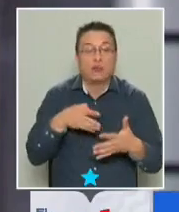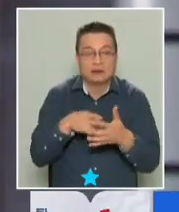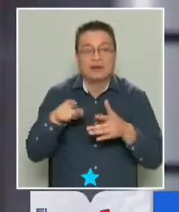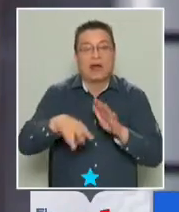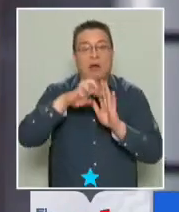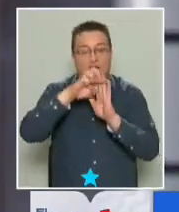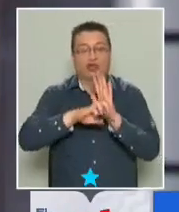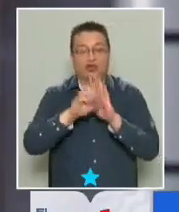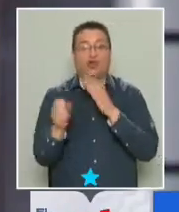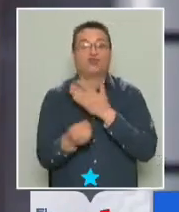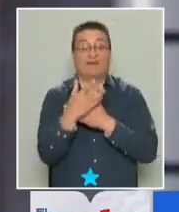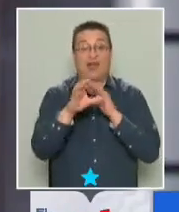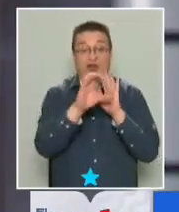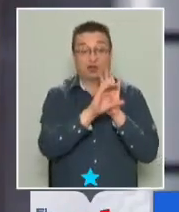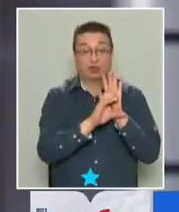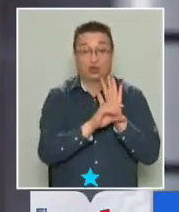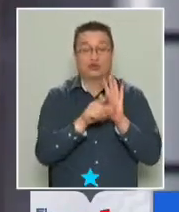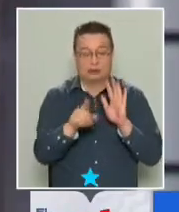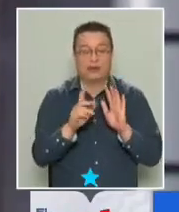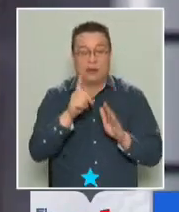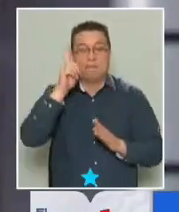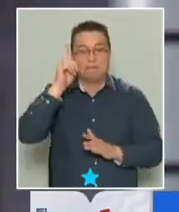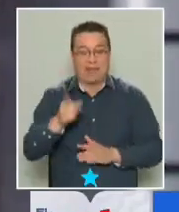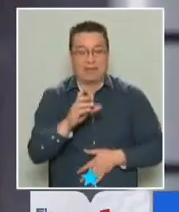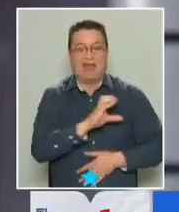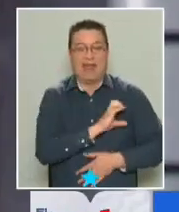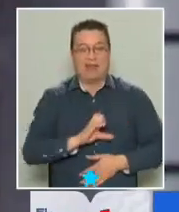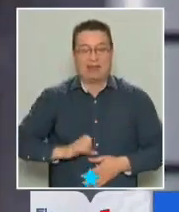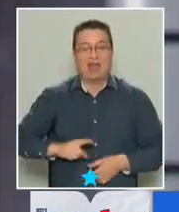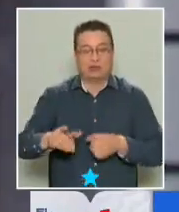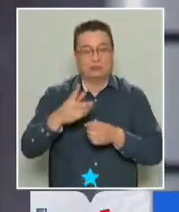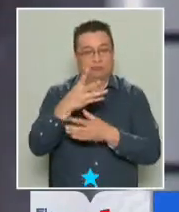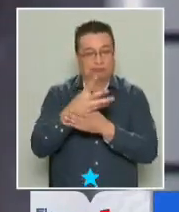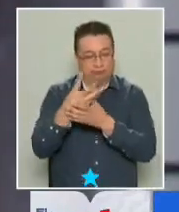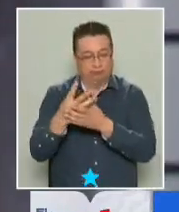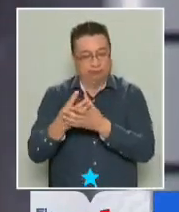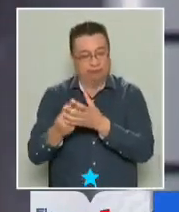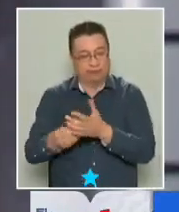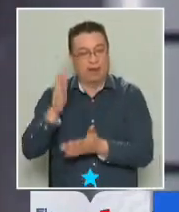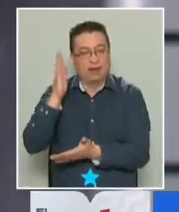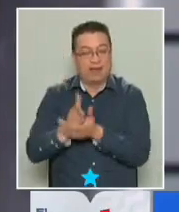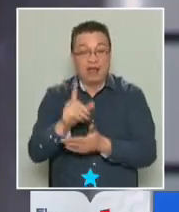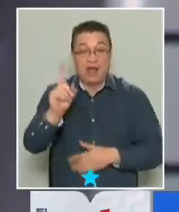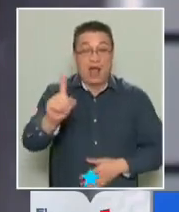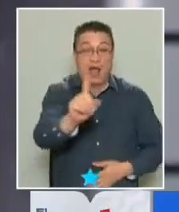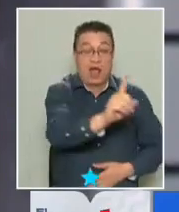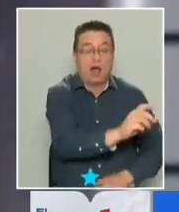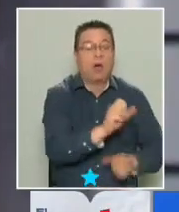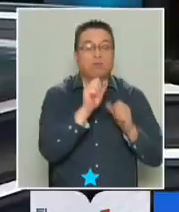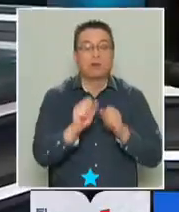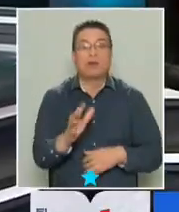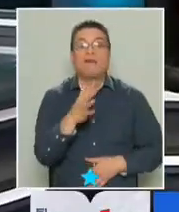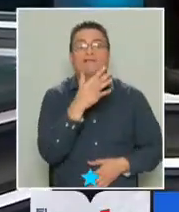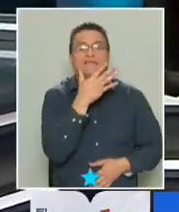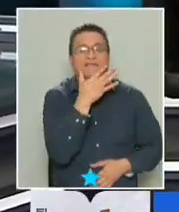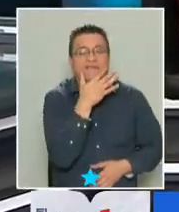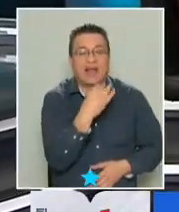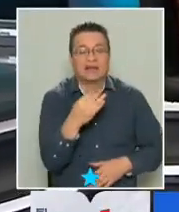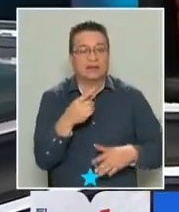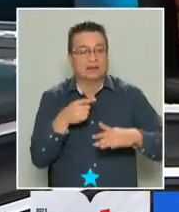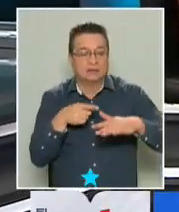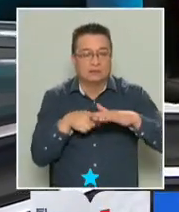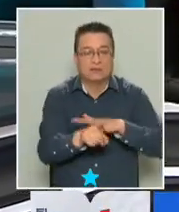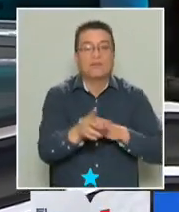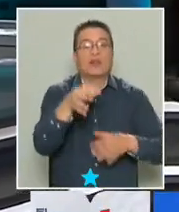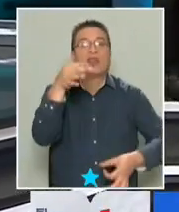proyecto nueva constitución supuestamente le impone al estado y los removiendo para que cada persona pueda con facilidad acceder